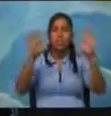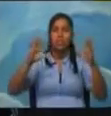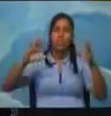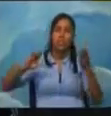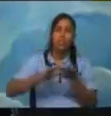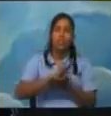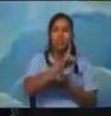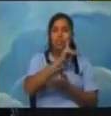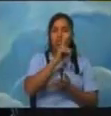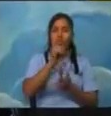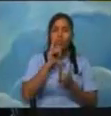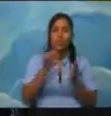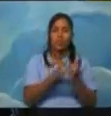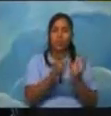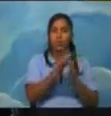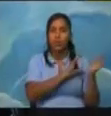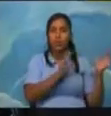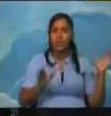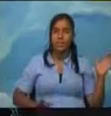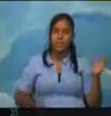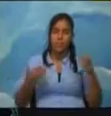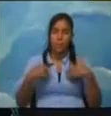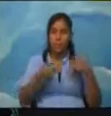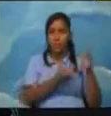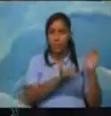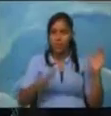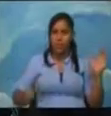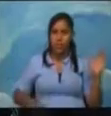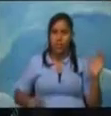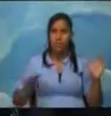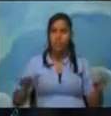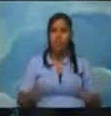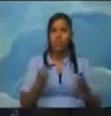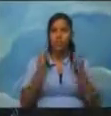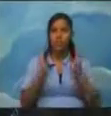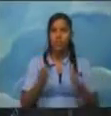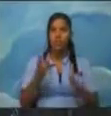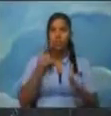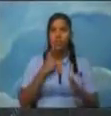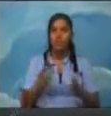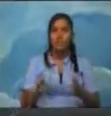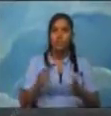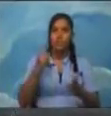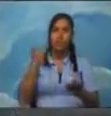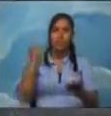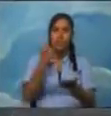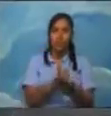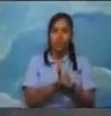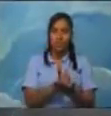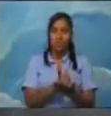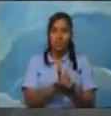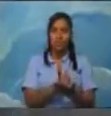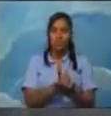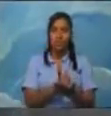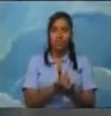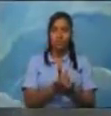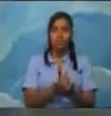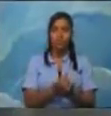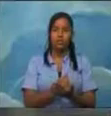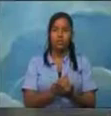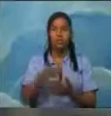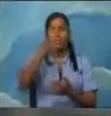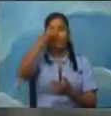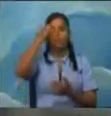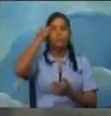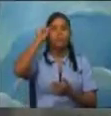glorioso nombre de Jesús, mi Señor y Salvador, y el pueblo dice amén. Amén. Acuérdense